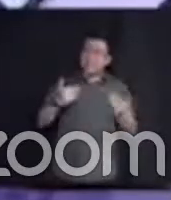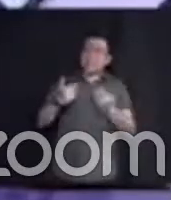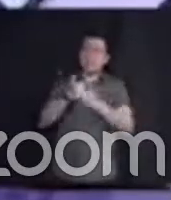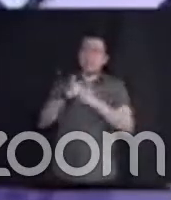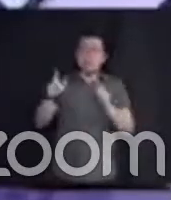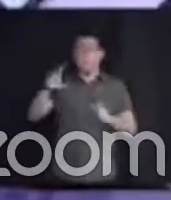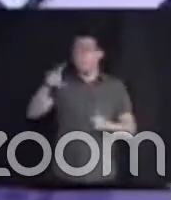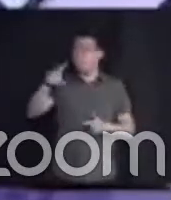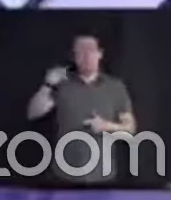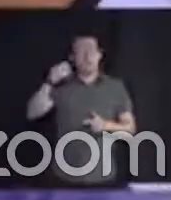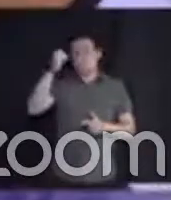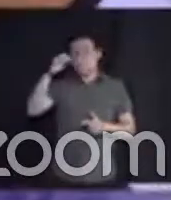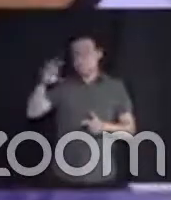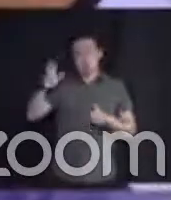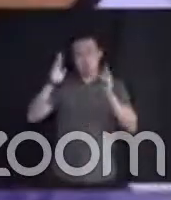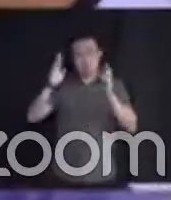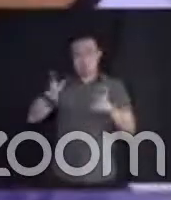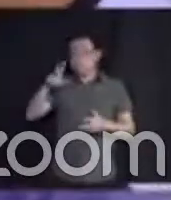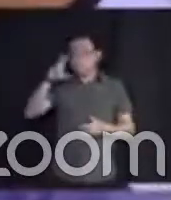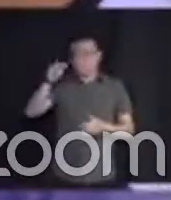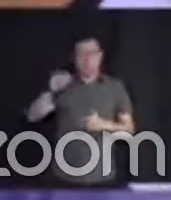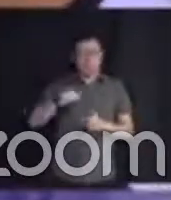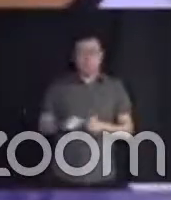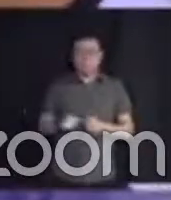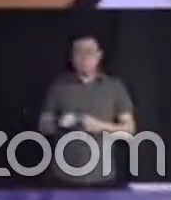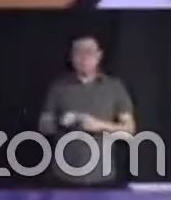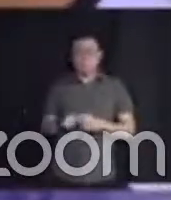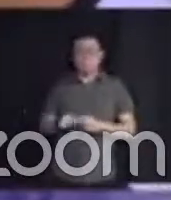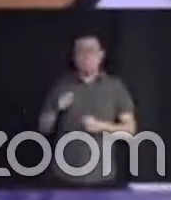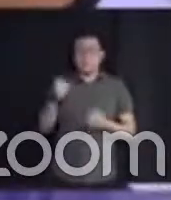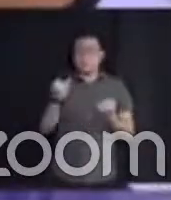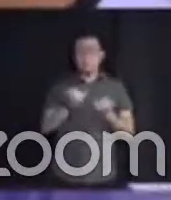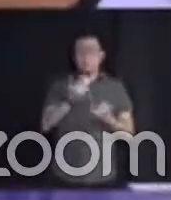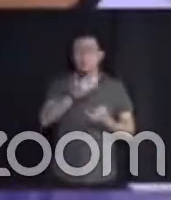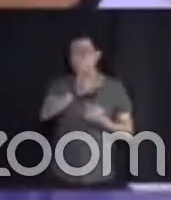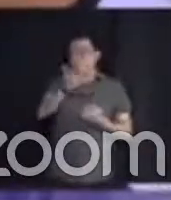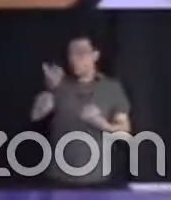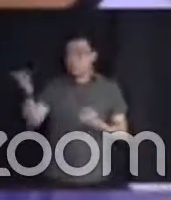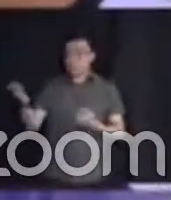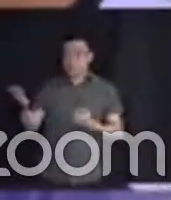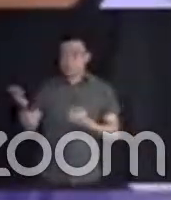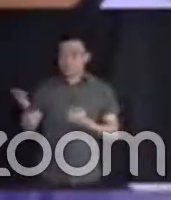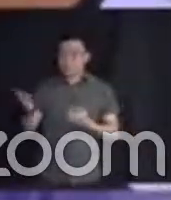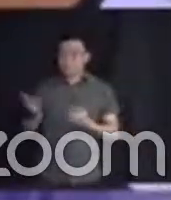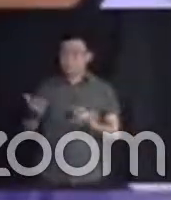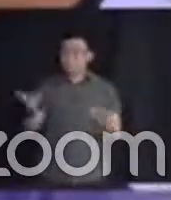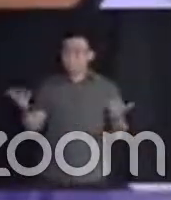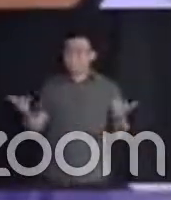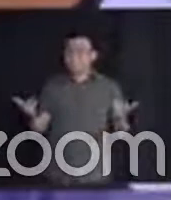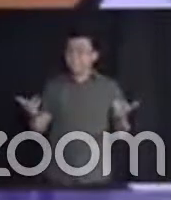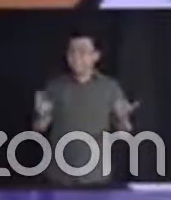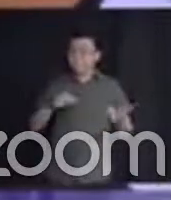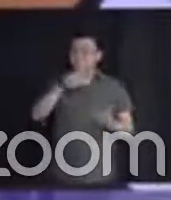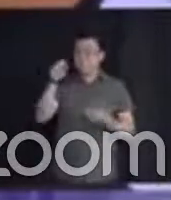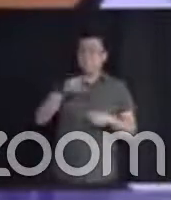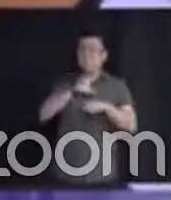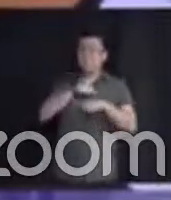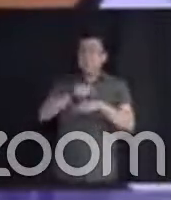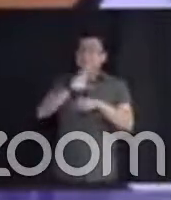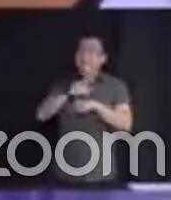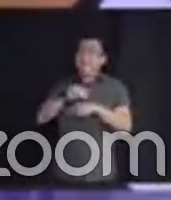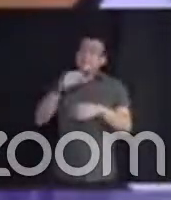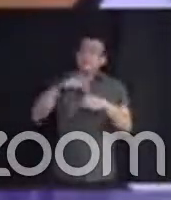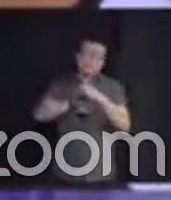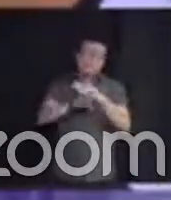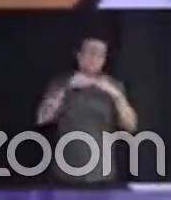en todo momento, pero así no funciona OmniLife. Pero sobre todo, así no funcionan ustedes. Si les damos chance